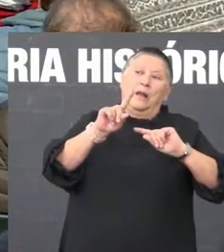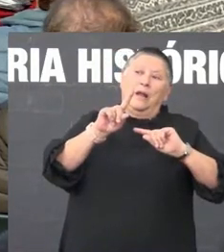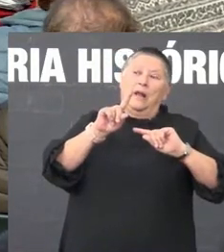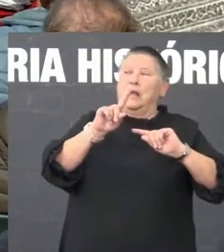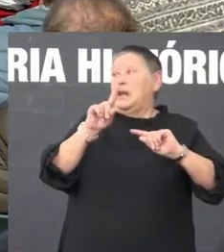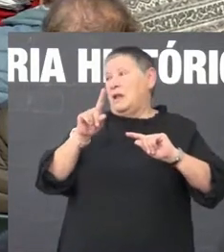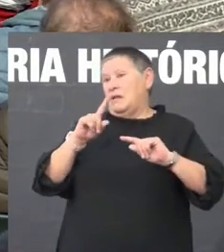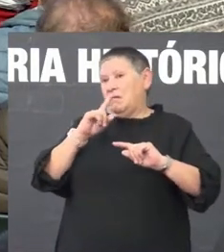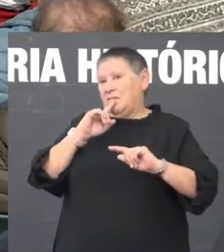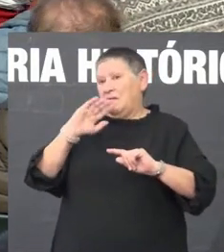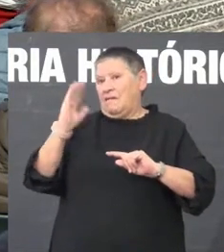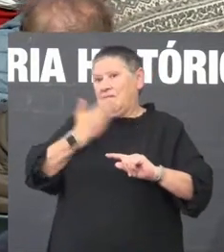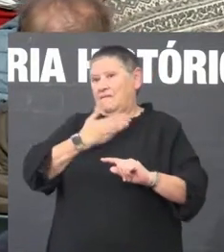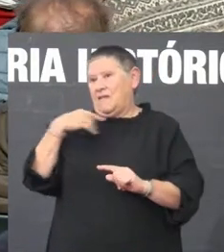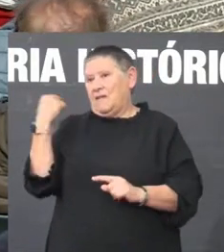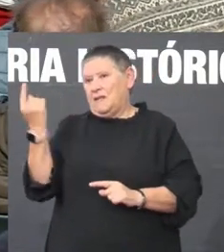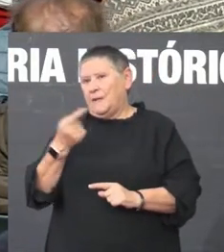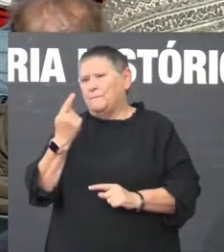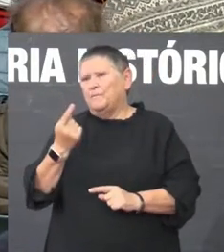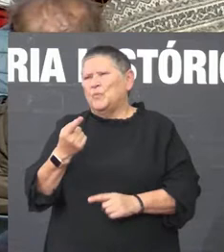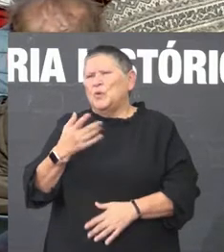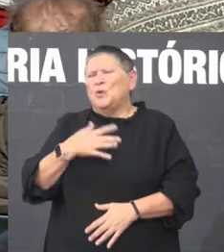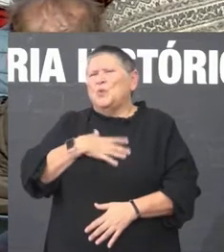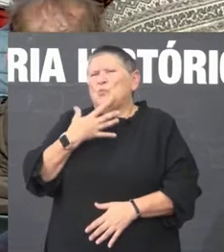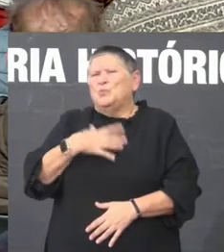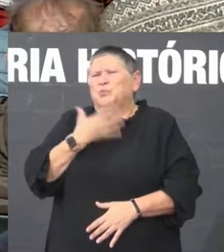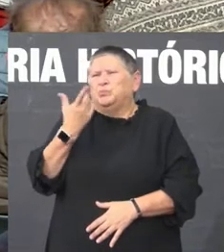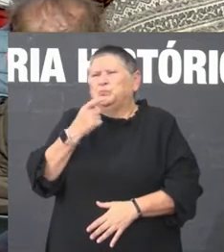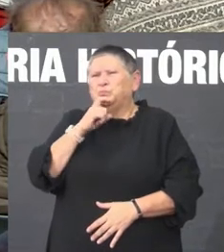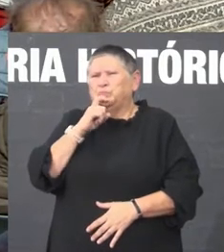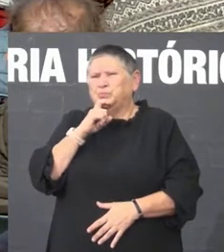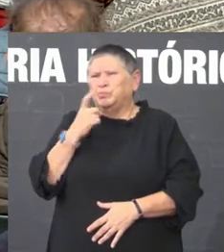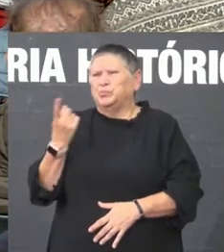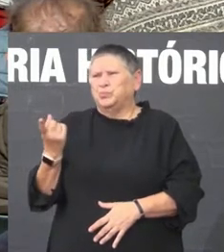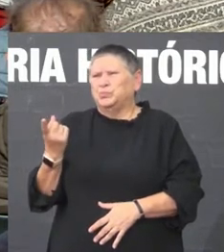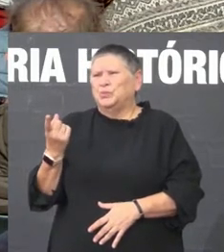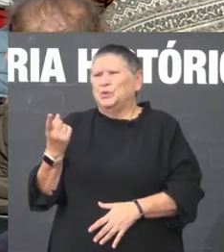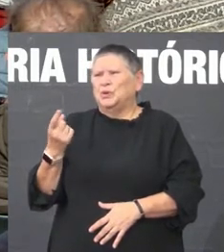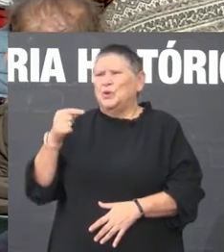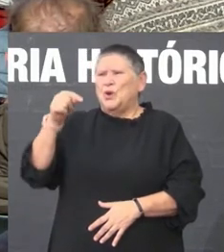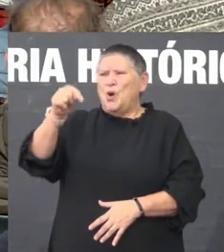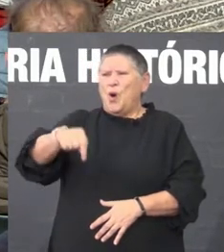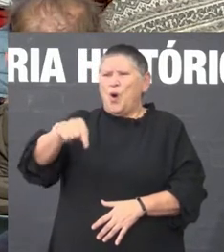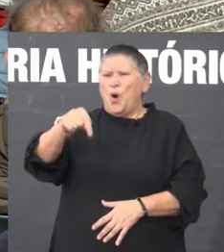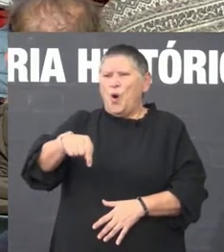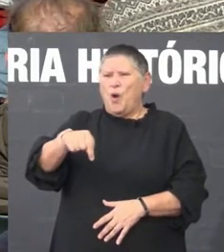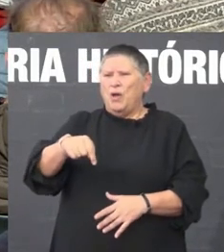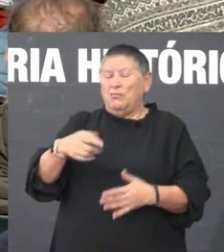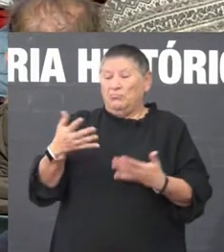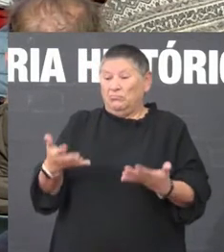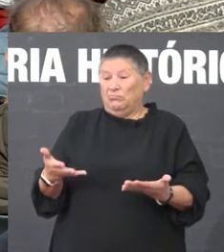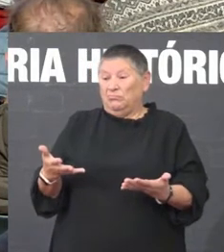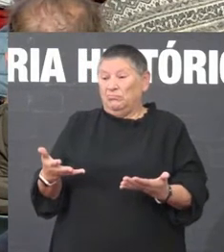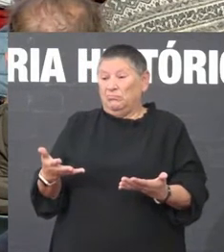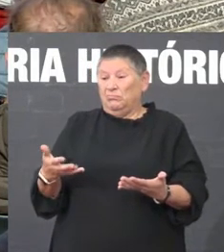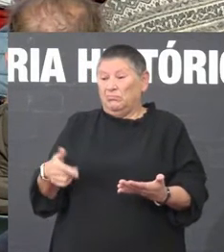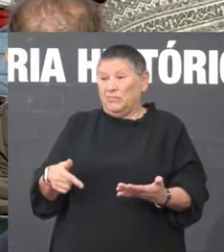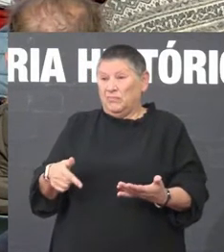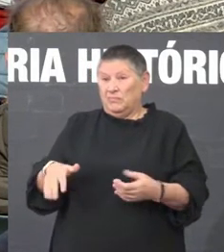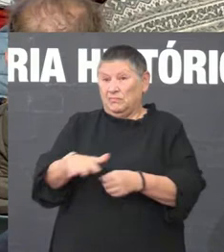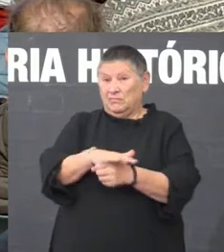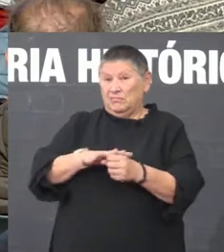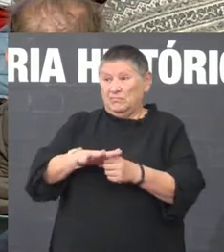que acechan, ¿cómo es posible que hoy todavía en el Estado